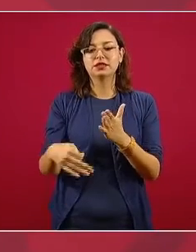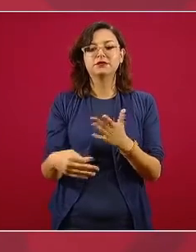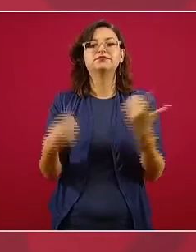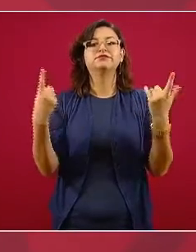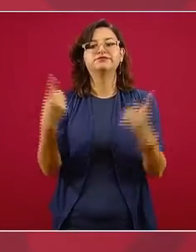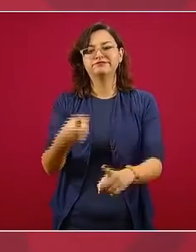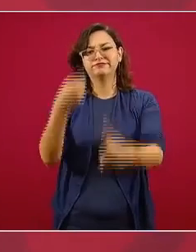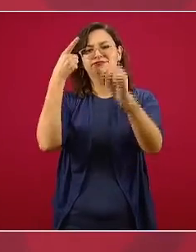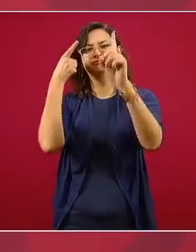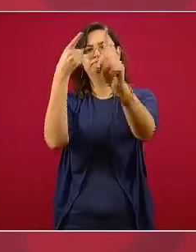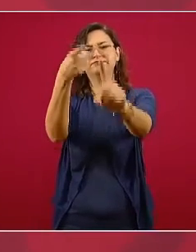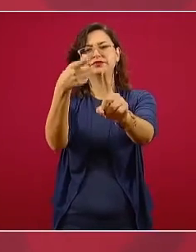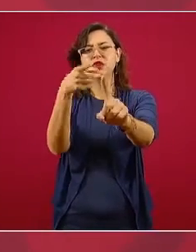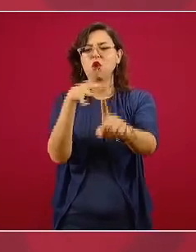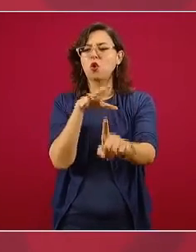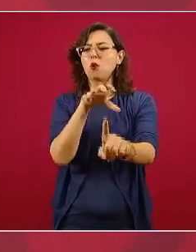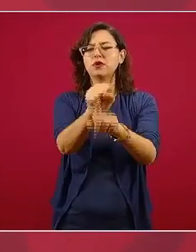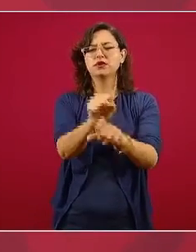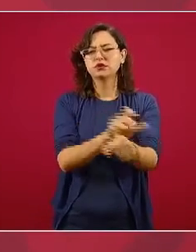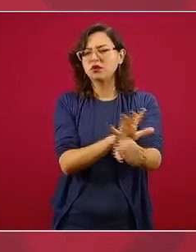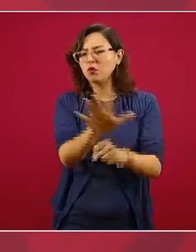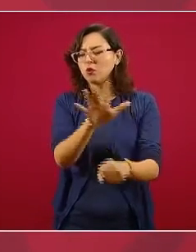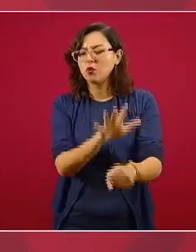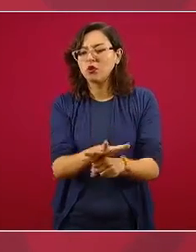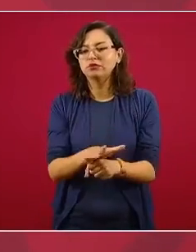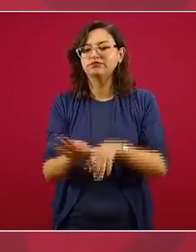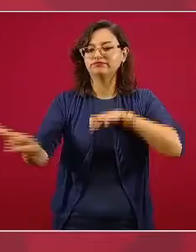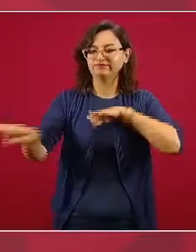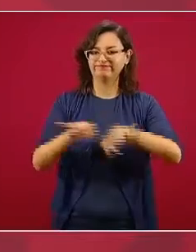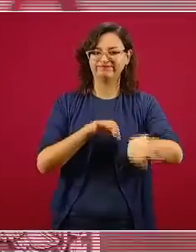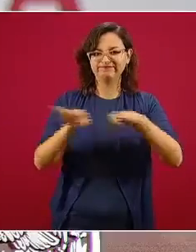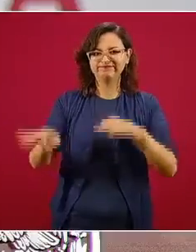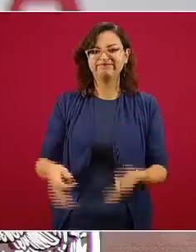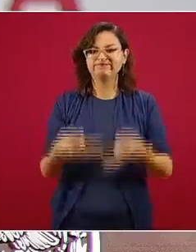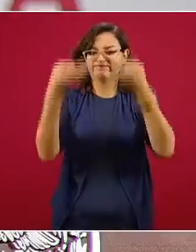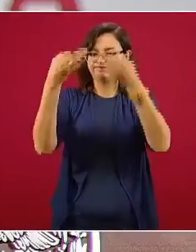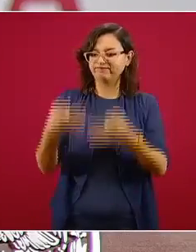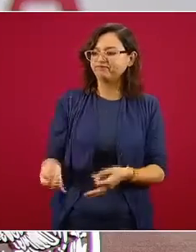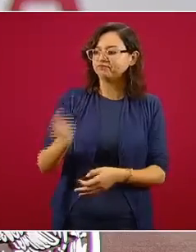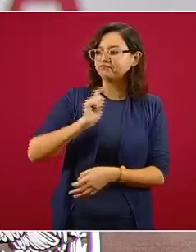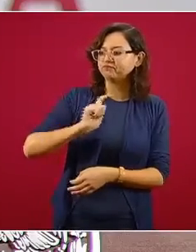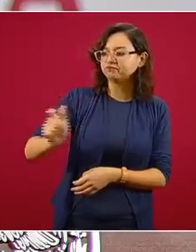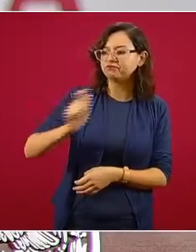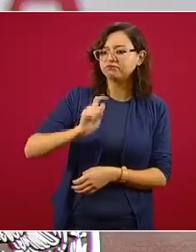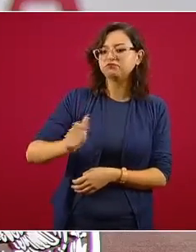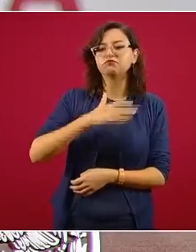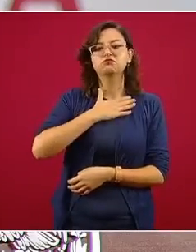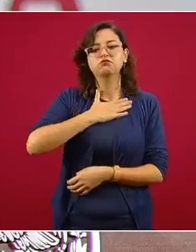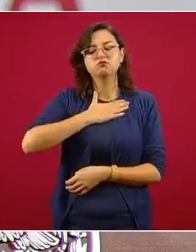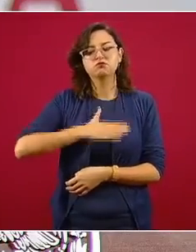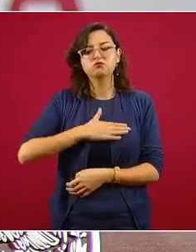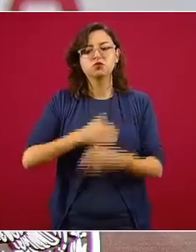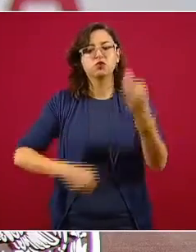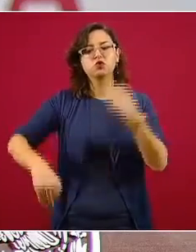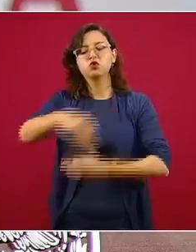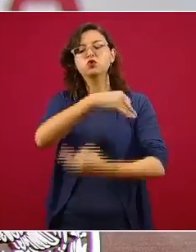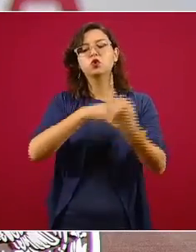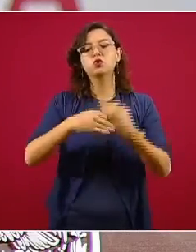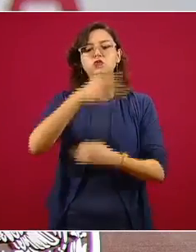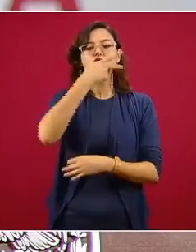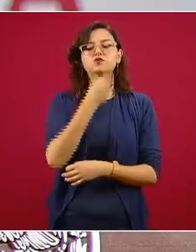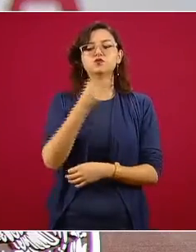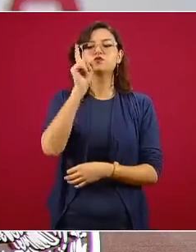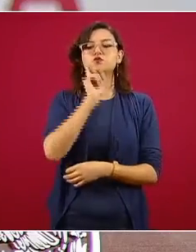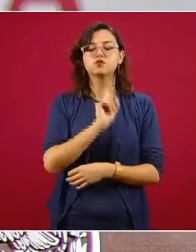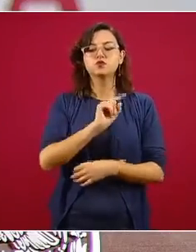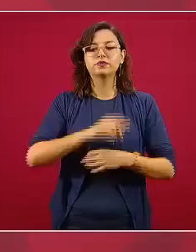que el trabajo sea una actividad que dignifique y remunere adecuadamente a todas y todos los